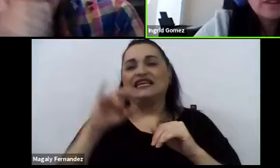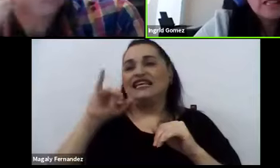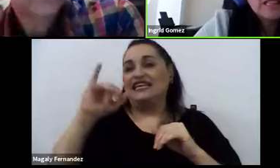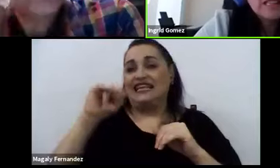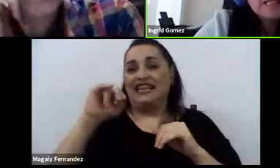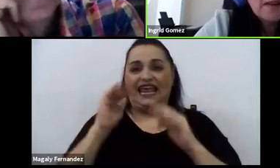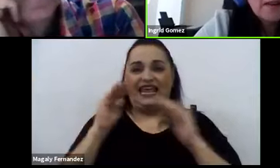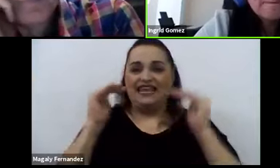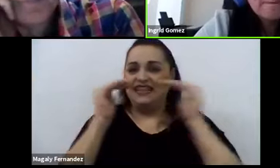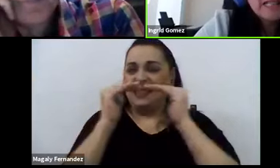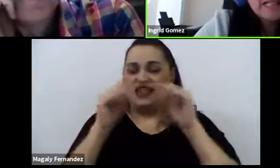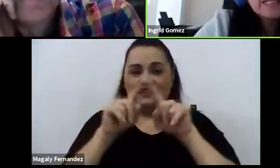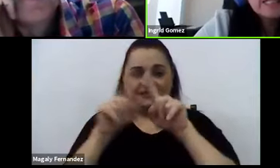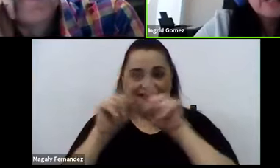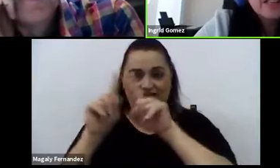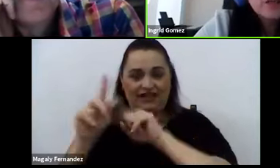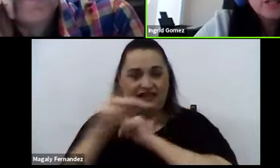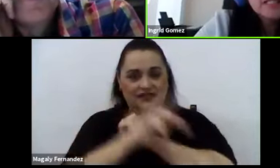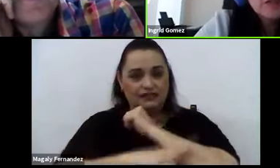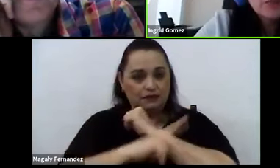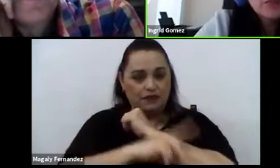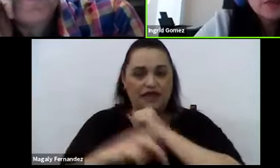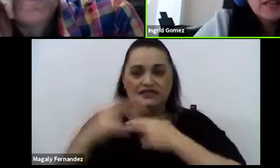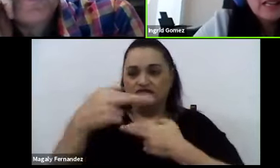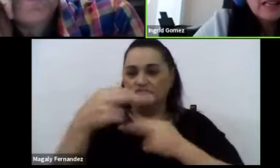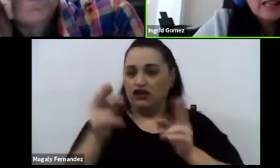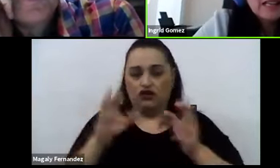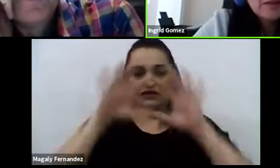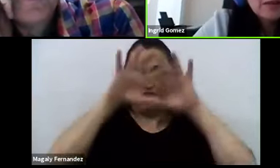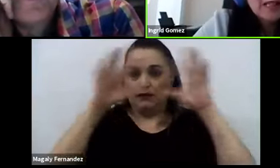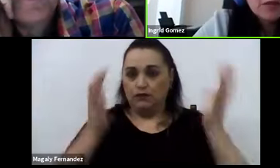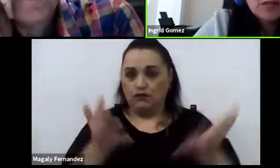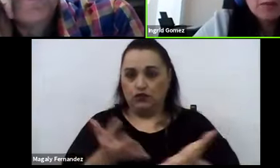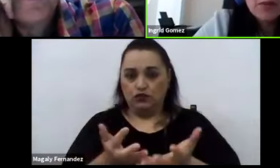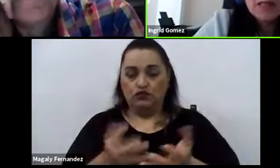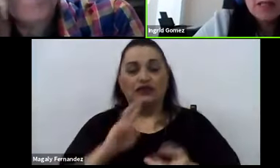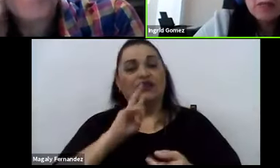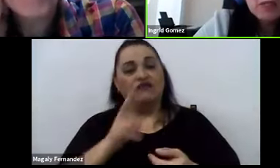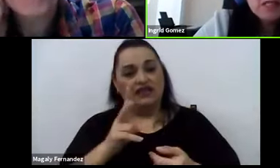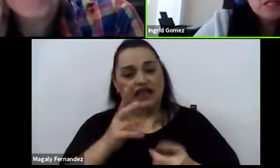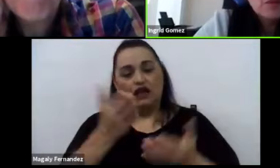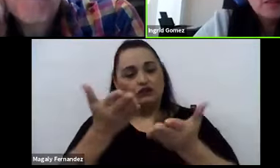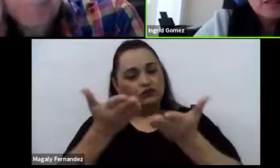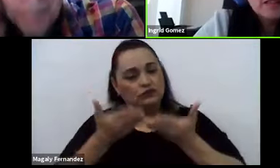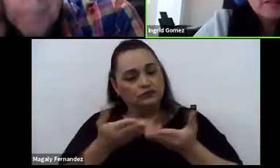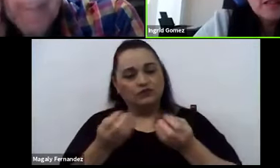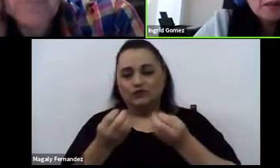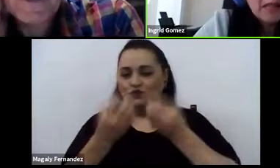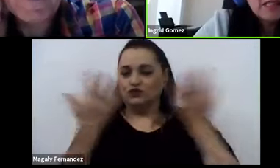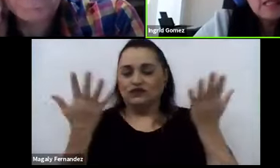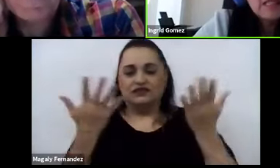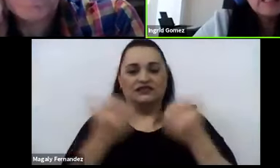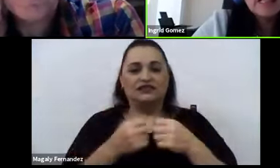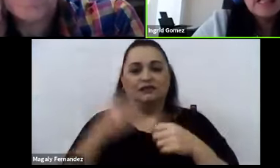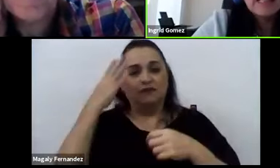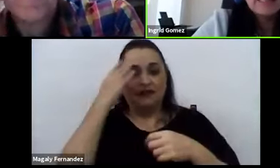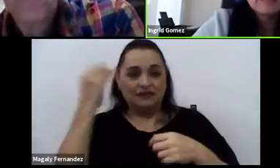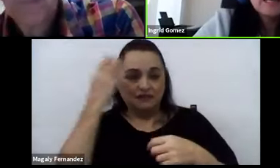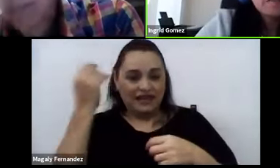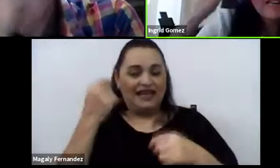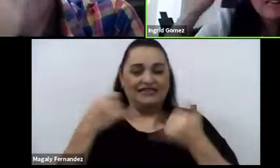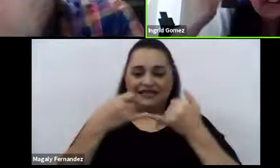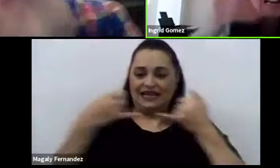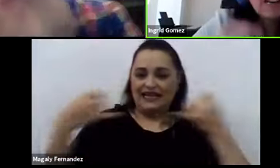los diferentes países y regiones del mundo. De verdad que nos aporta muchísimo experiencia,